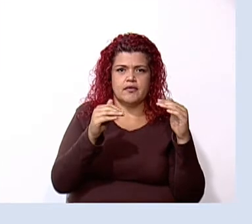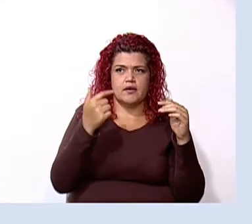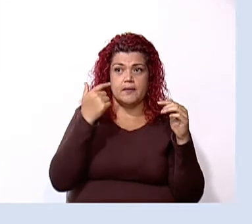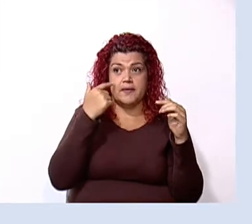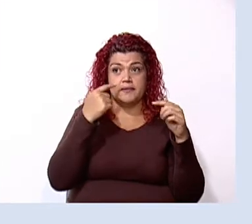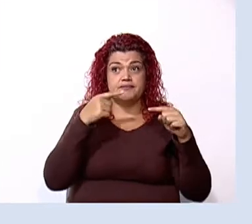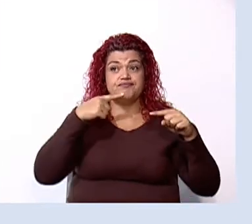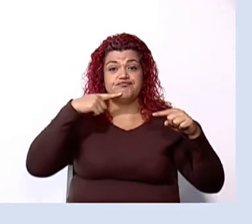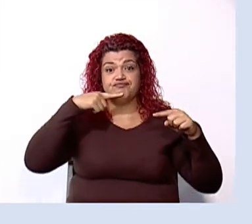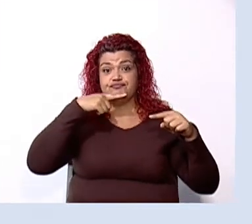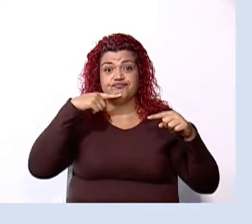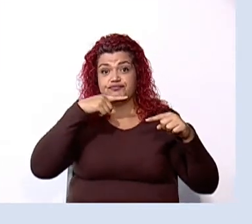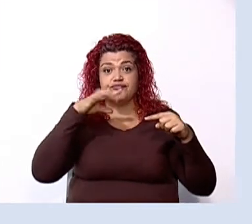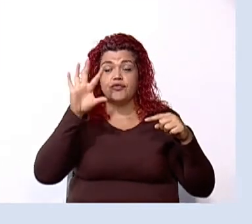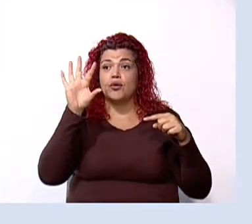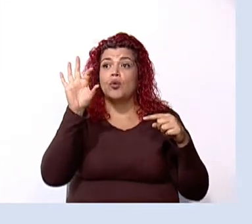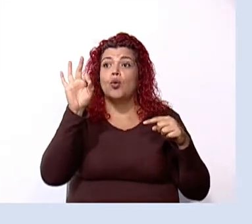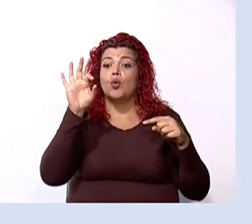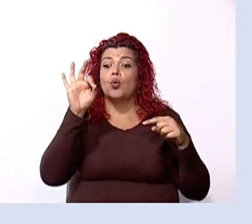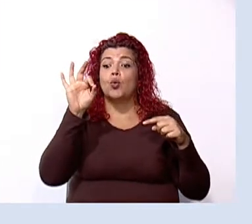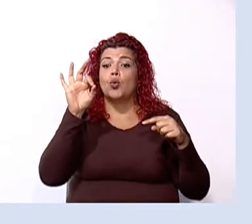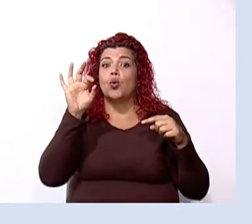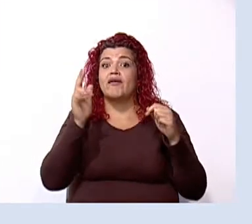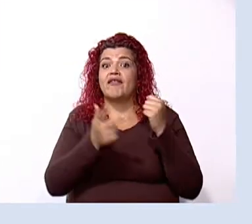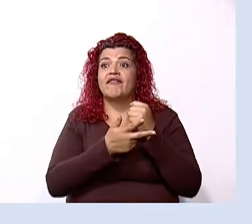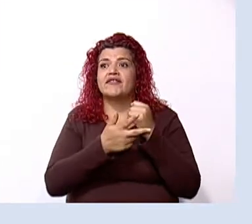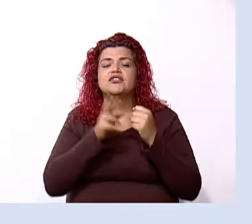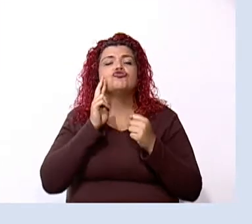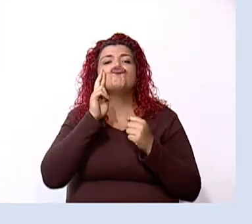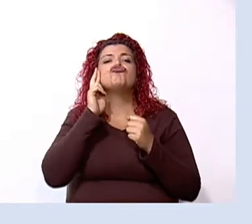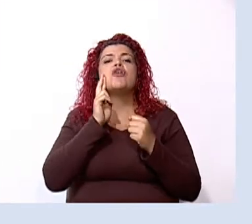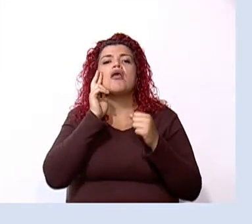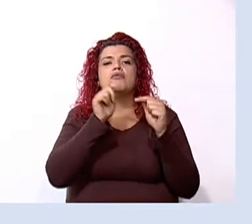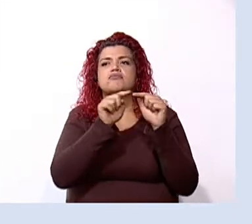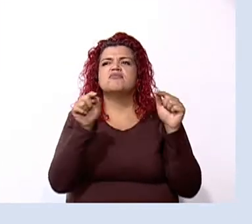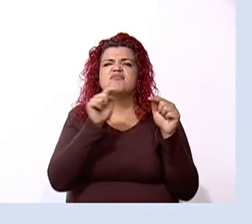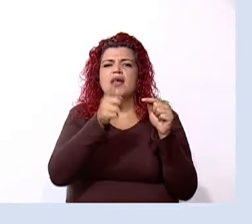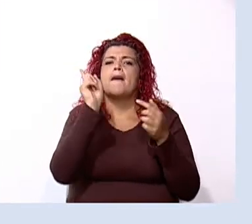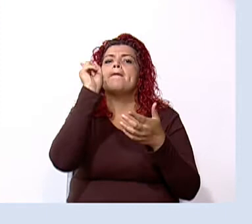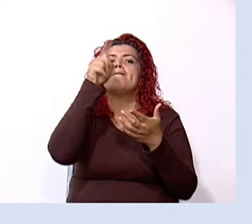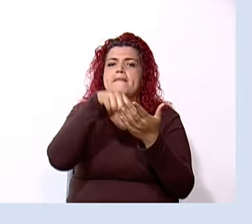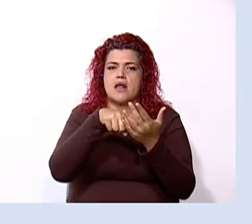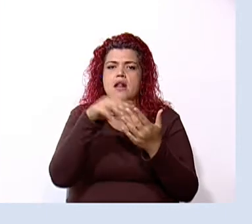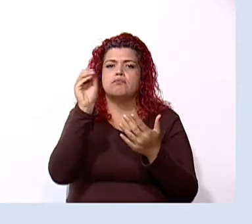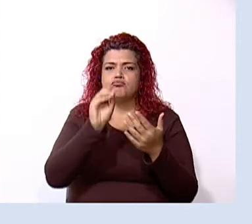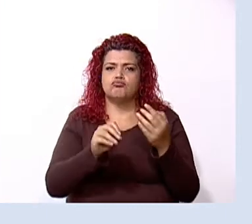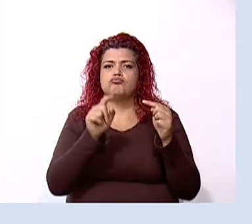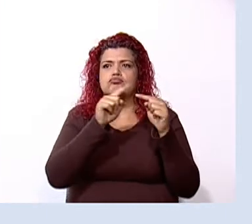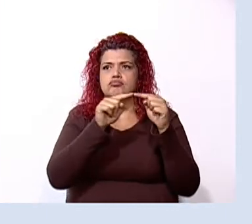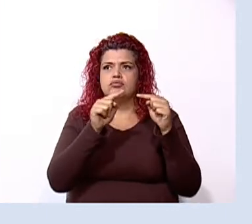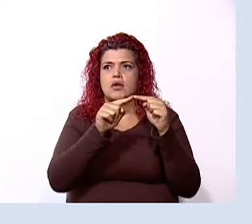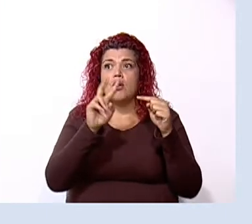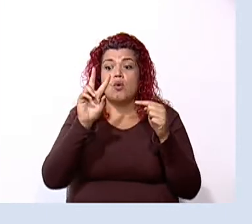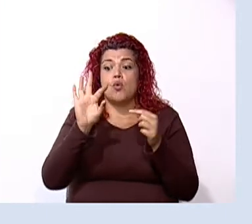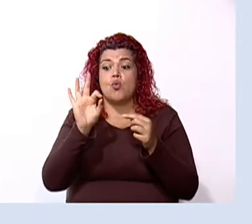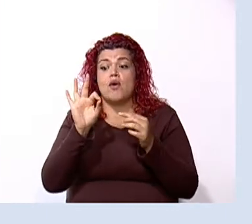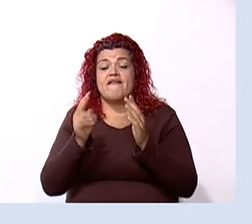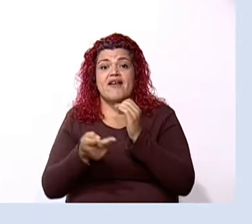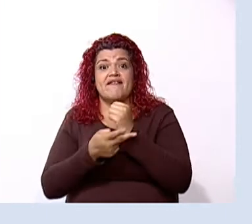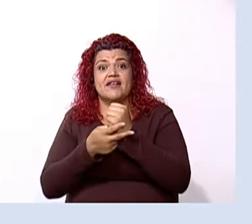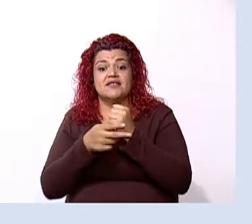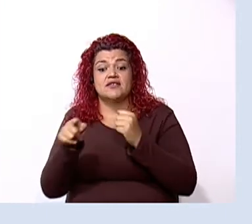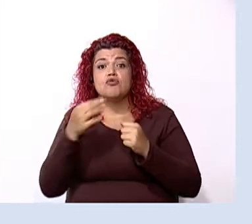Entonces, 9 veces en el color rosado, que tiene un valor de 1000 puntos. 9 veces en el color